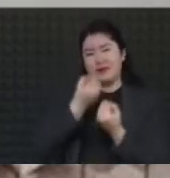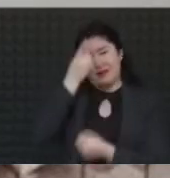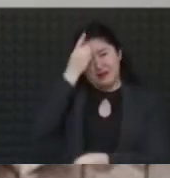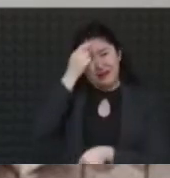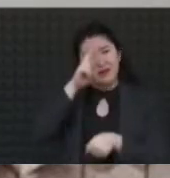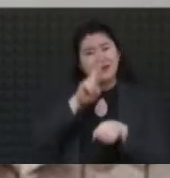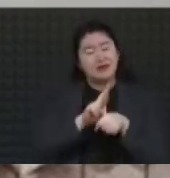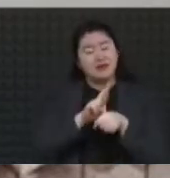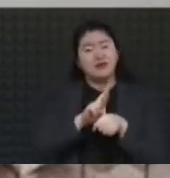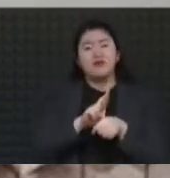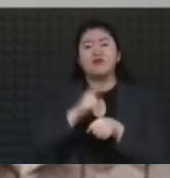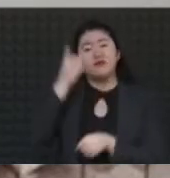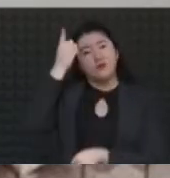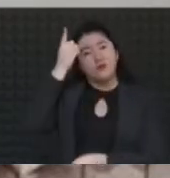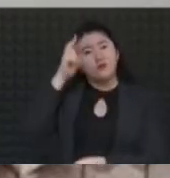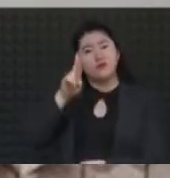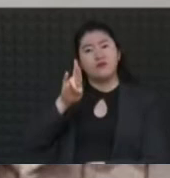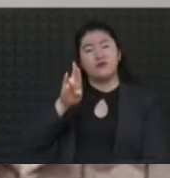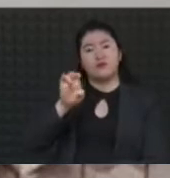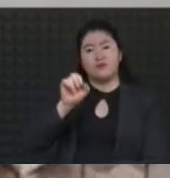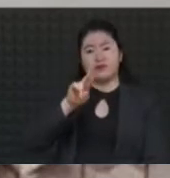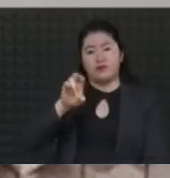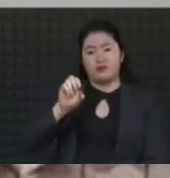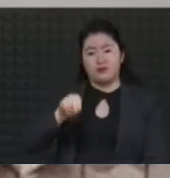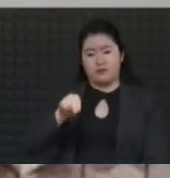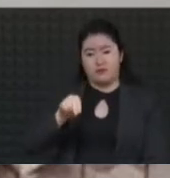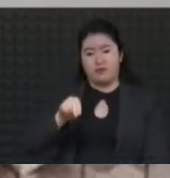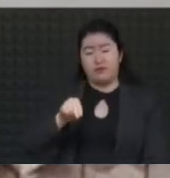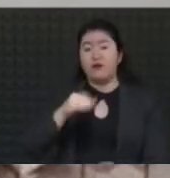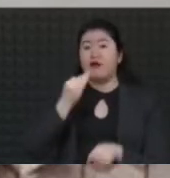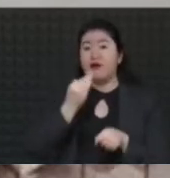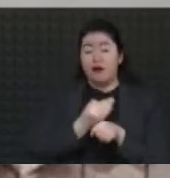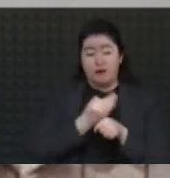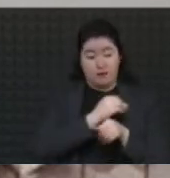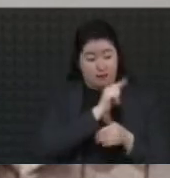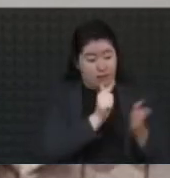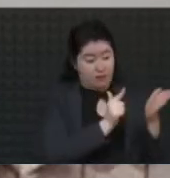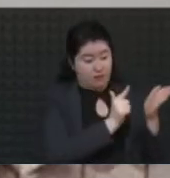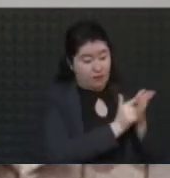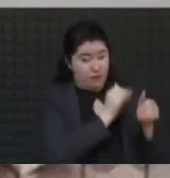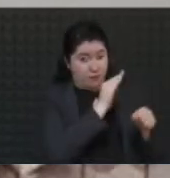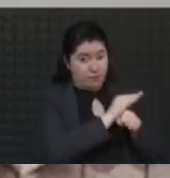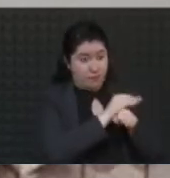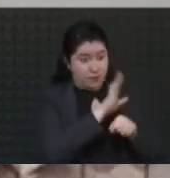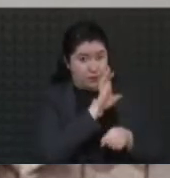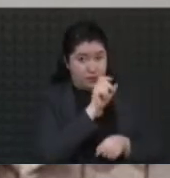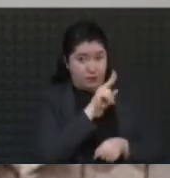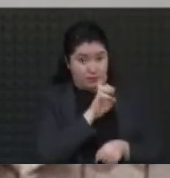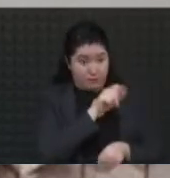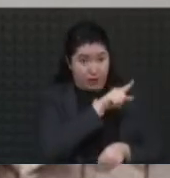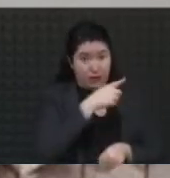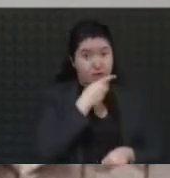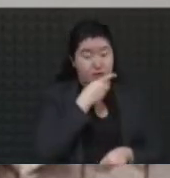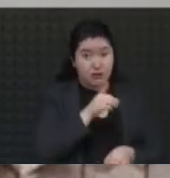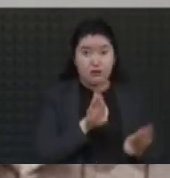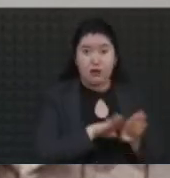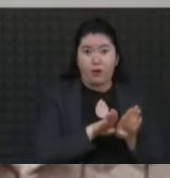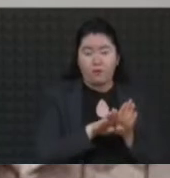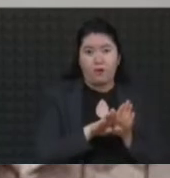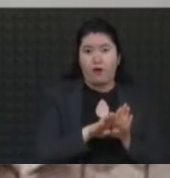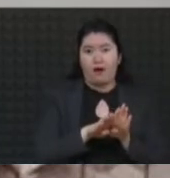Construcciones, el doctor Berrón, que hoy la Ley de Protección Civil no necesariamente habla de la magnitud de un